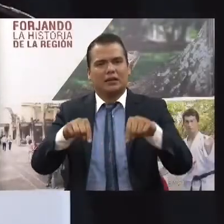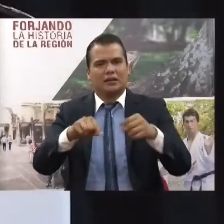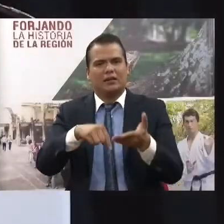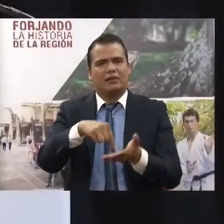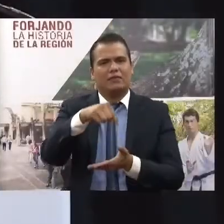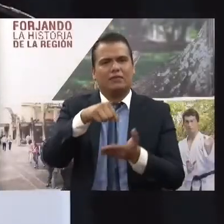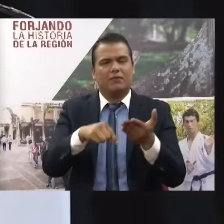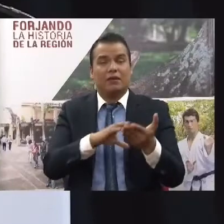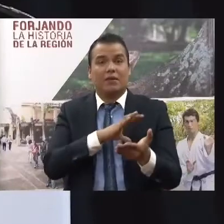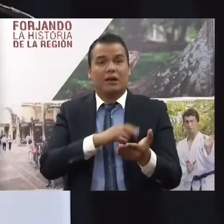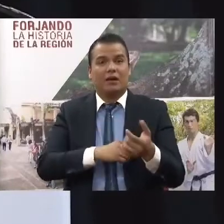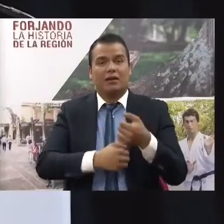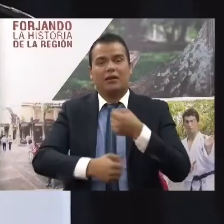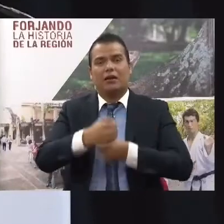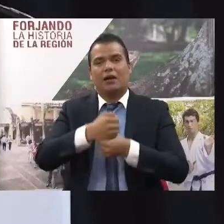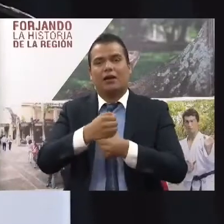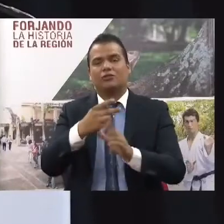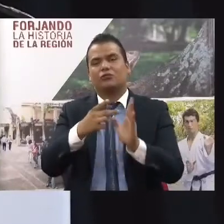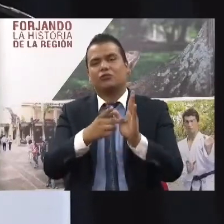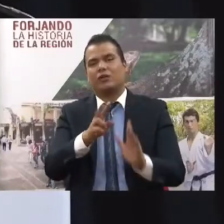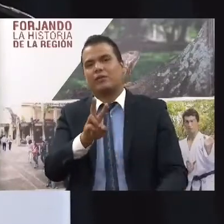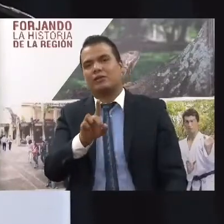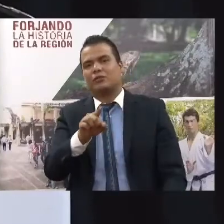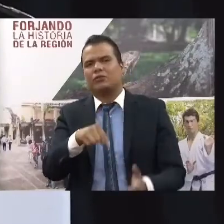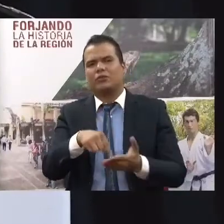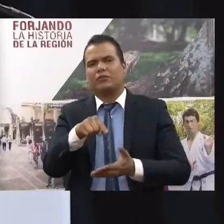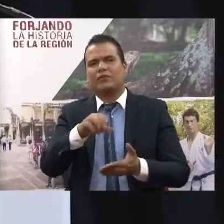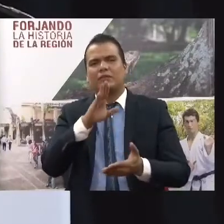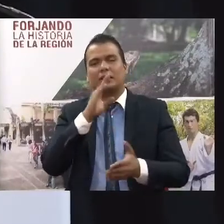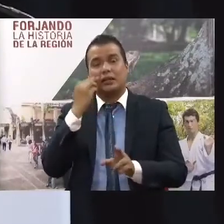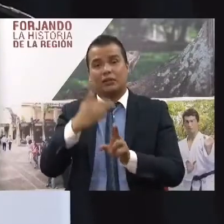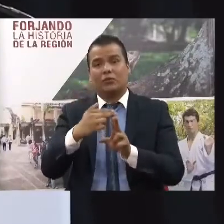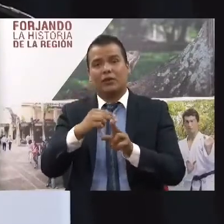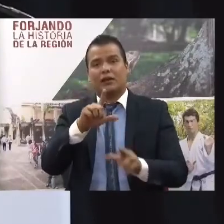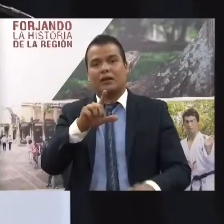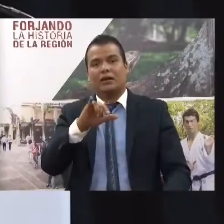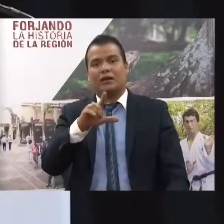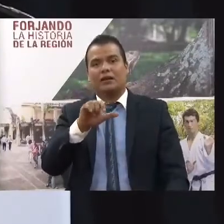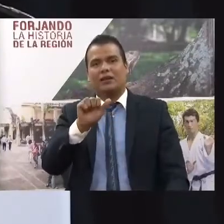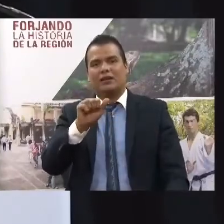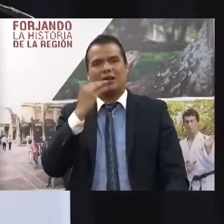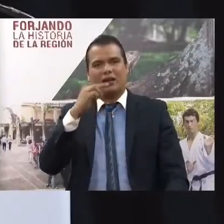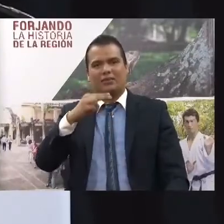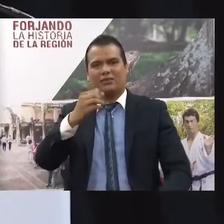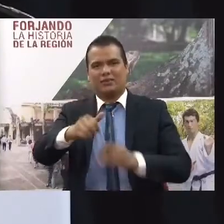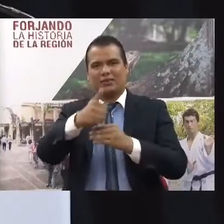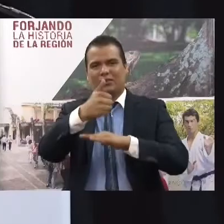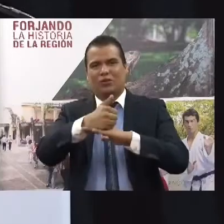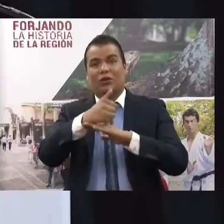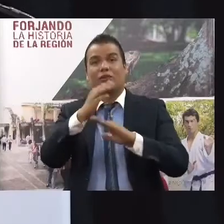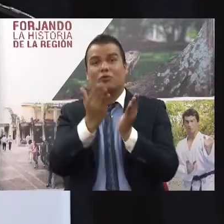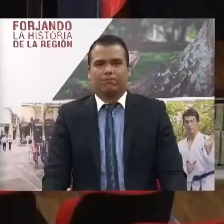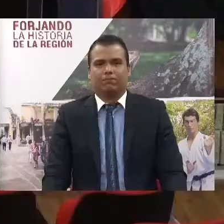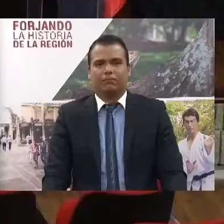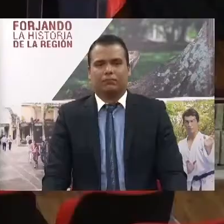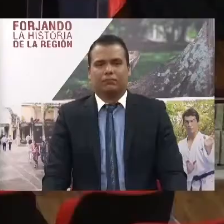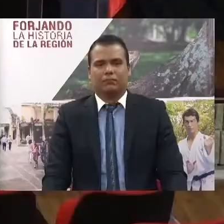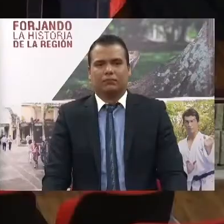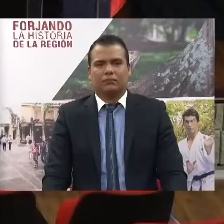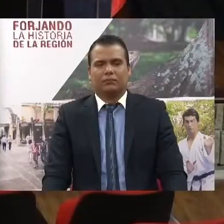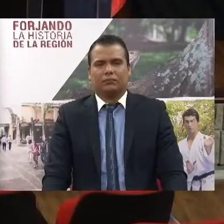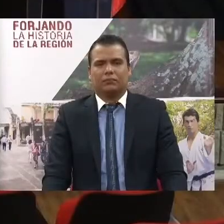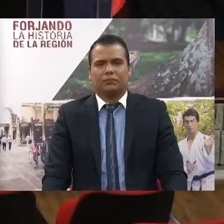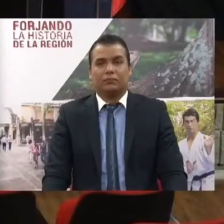de Cali, año 2021, firma Liliana Arias Castillo, vicerrectora académica. Muy